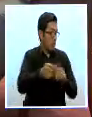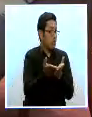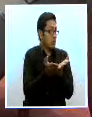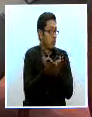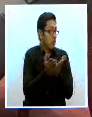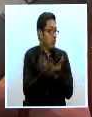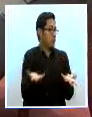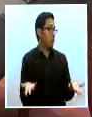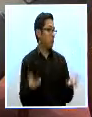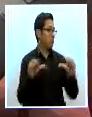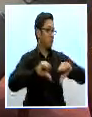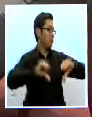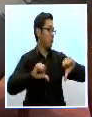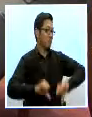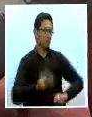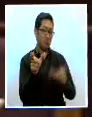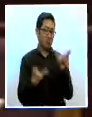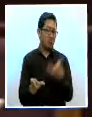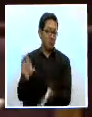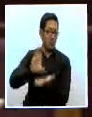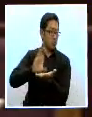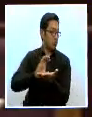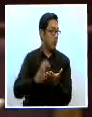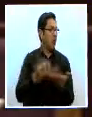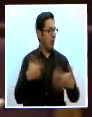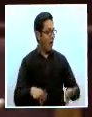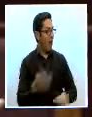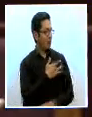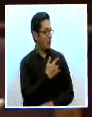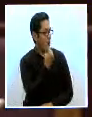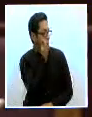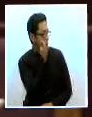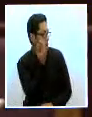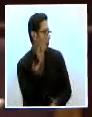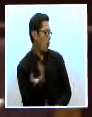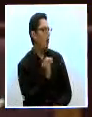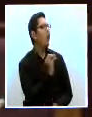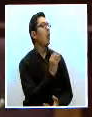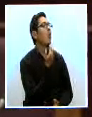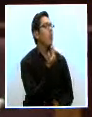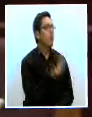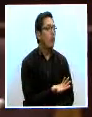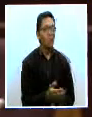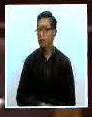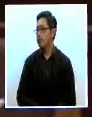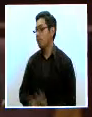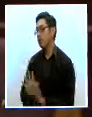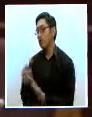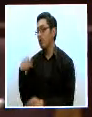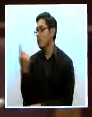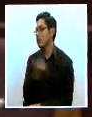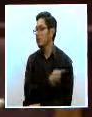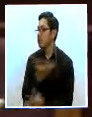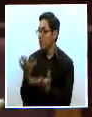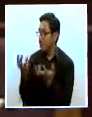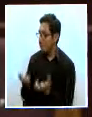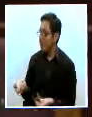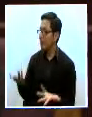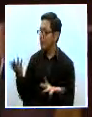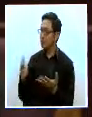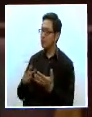esta última década al respecto nosotros estamos claros y y uno de los principios que queremos mejorar es reconocer que